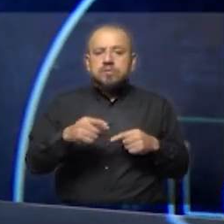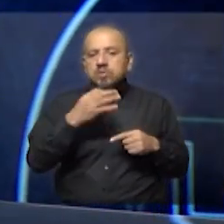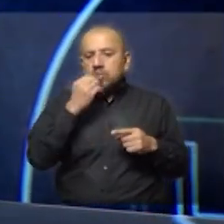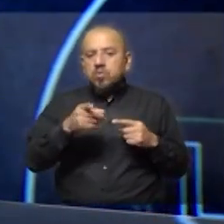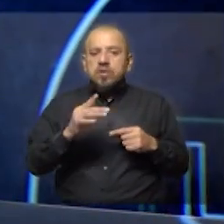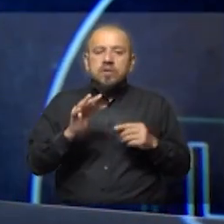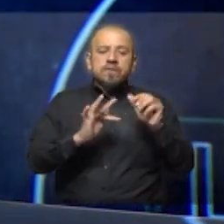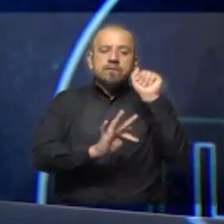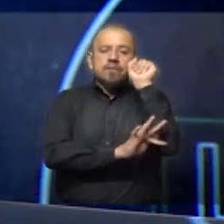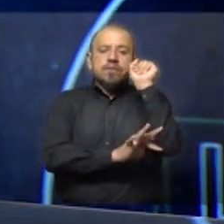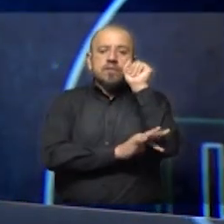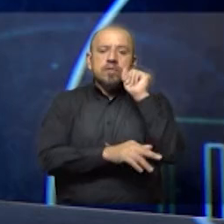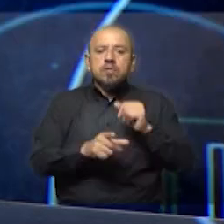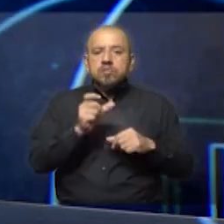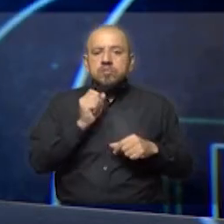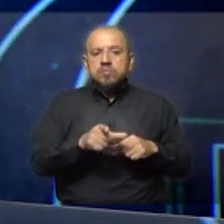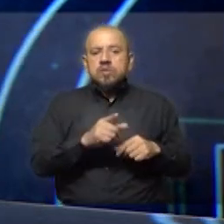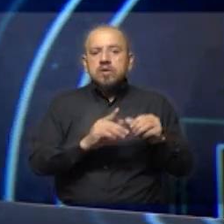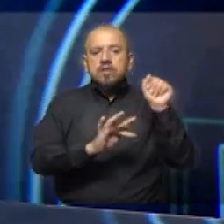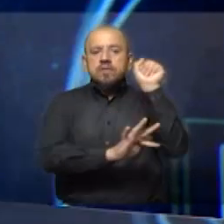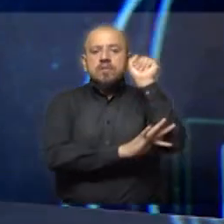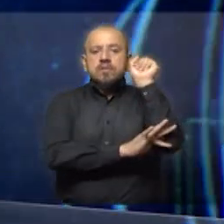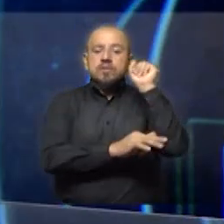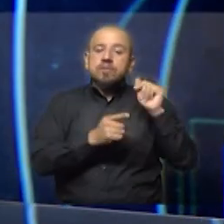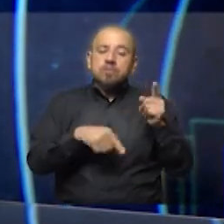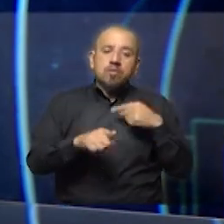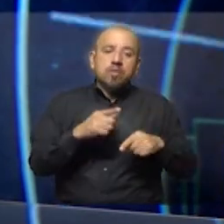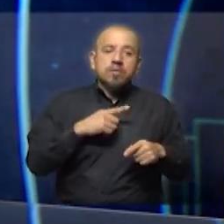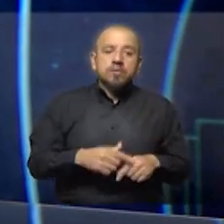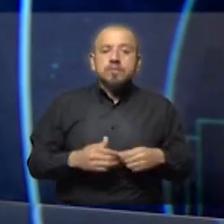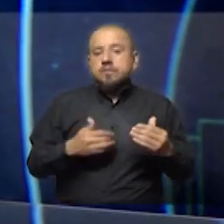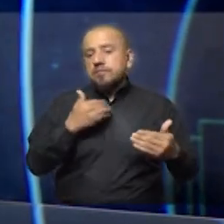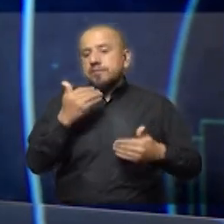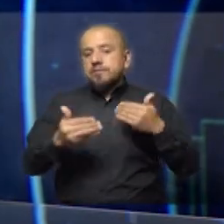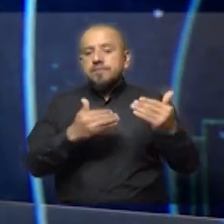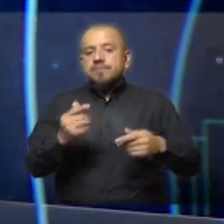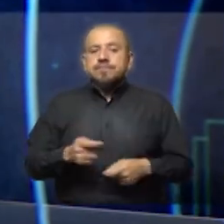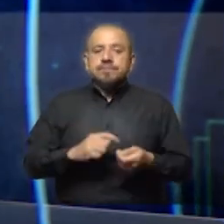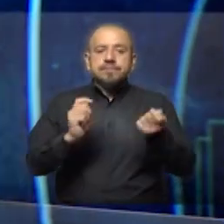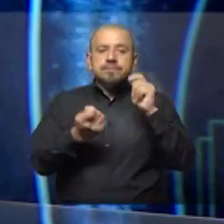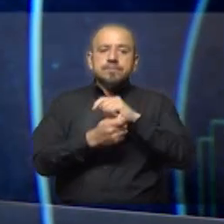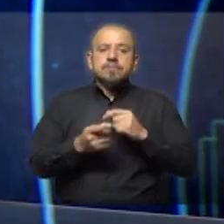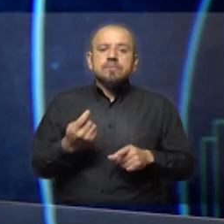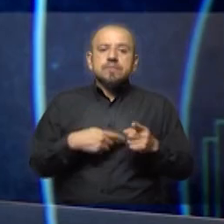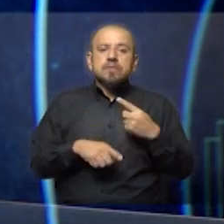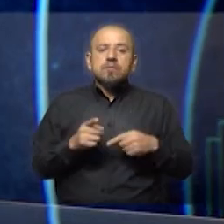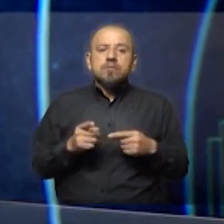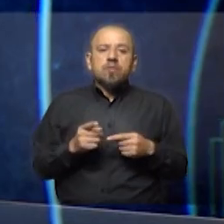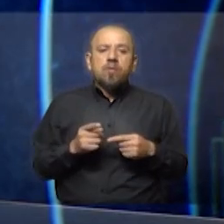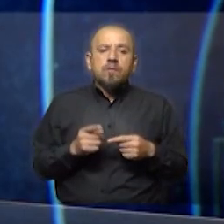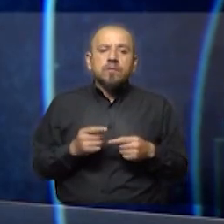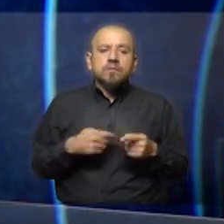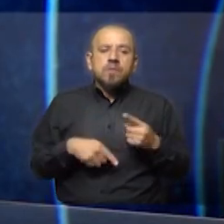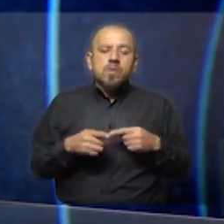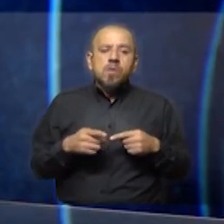feminismo Este es un mal feminismo y va cambiando con la historia los parámetros pero casi siempre tienen que ver con